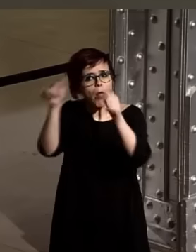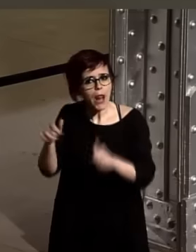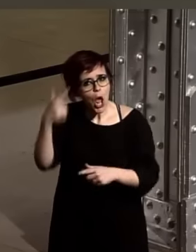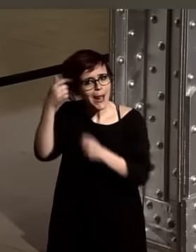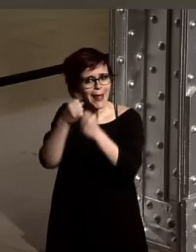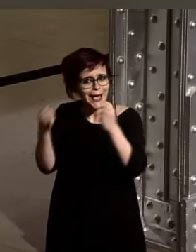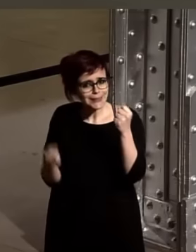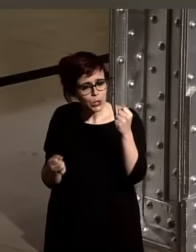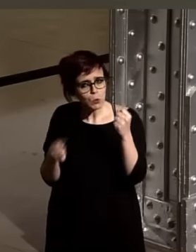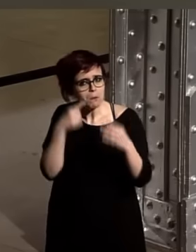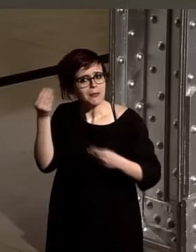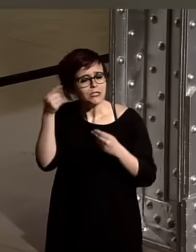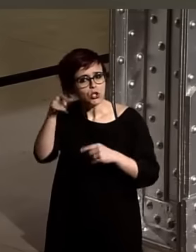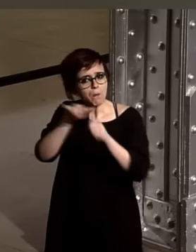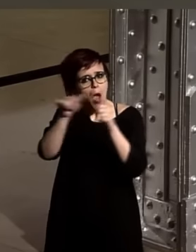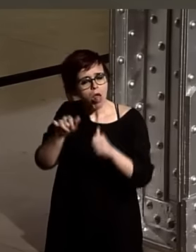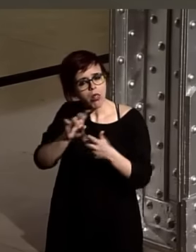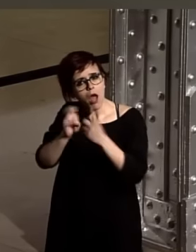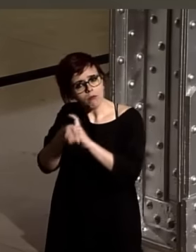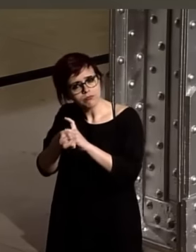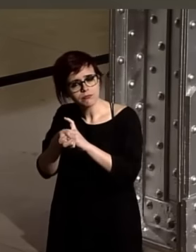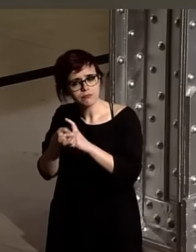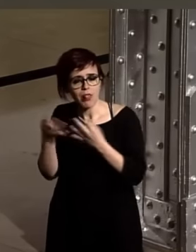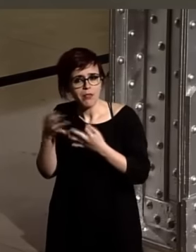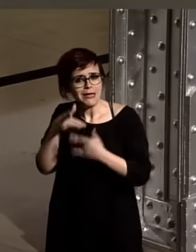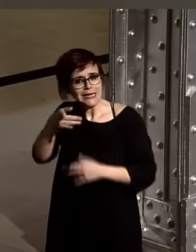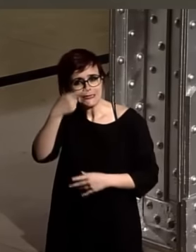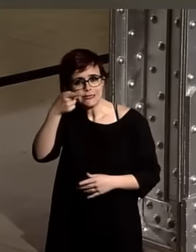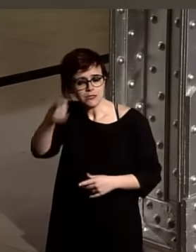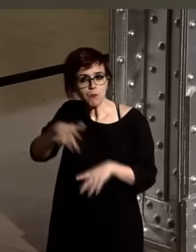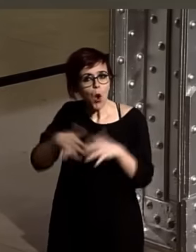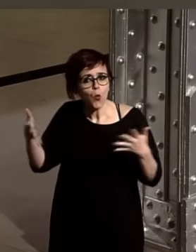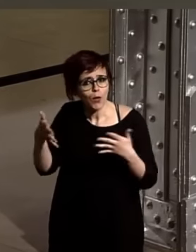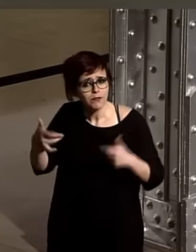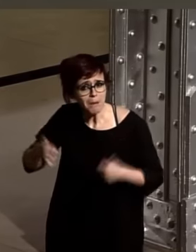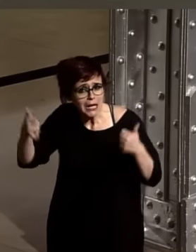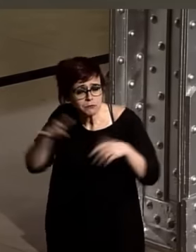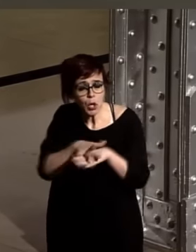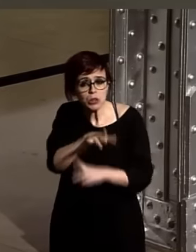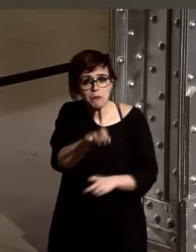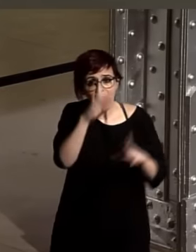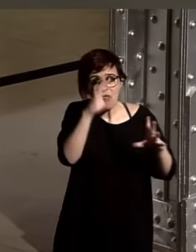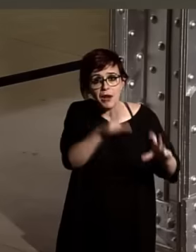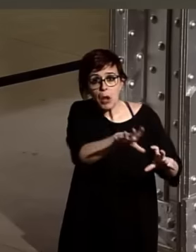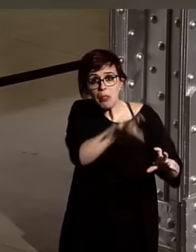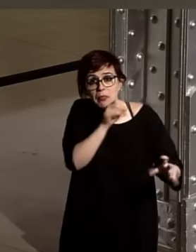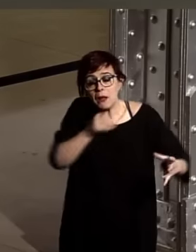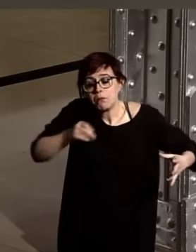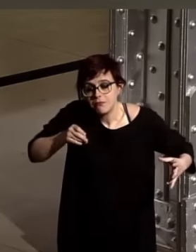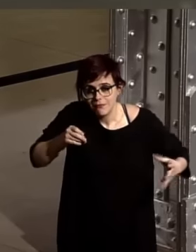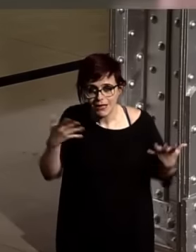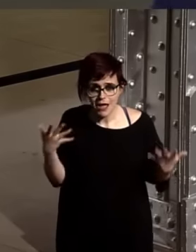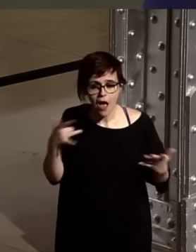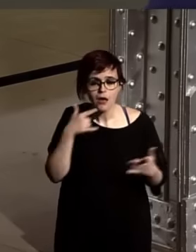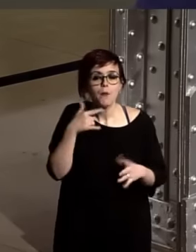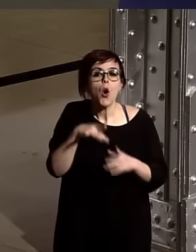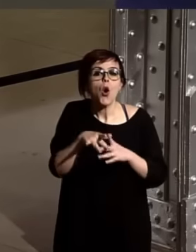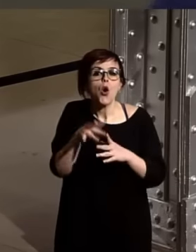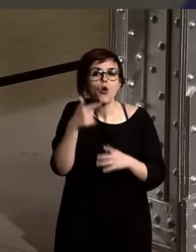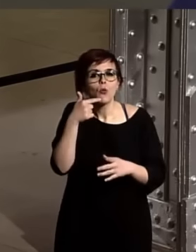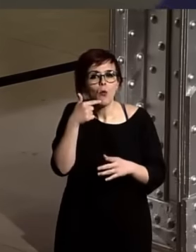energético yo creo que que que quizás es más urgente que que comprender el cerebro no O sea como como a nivel de